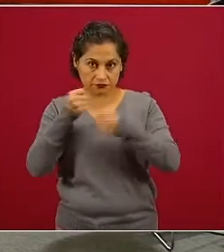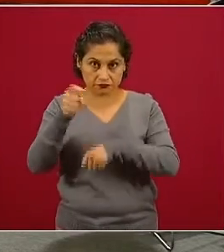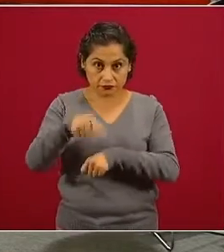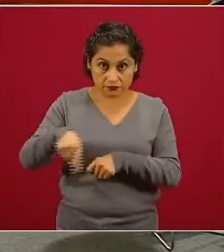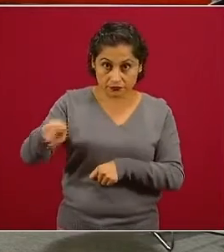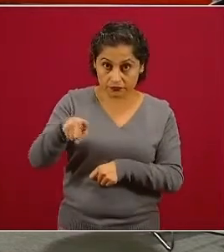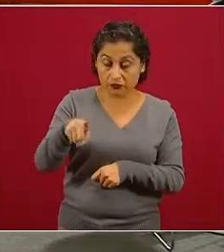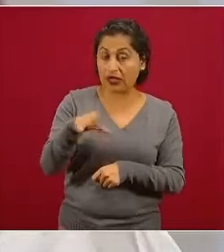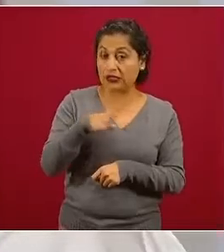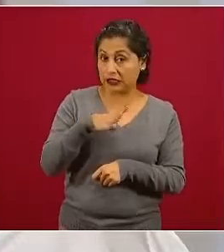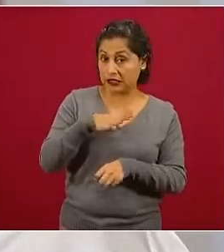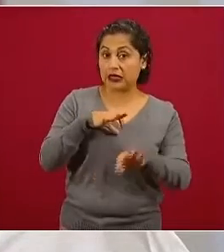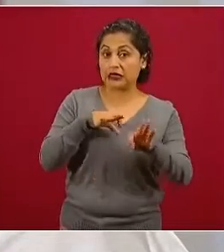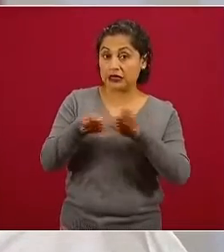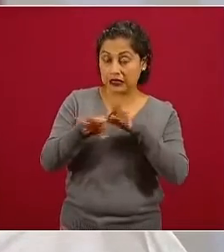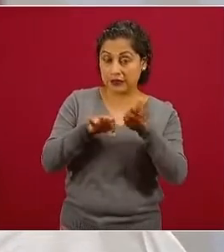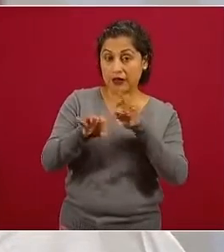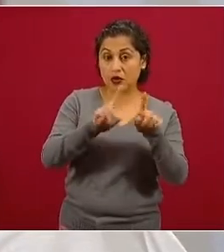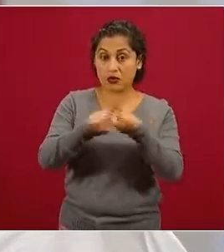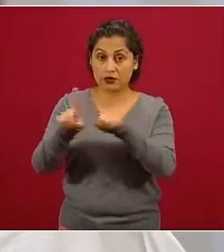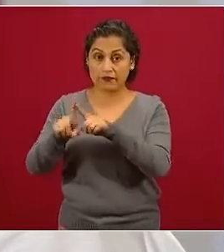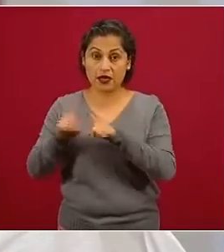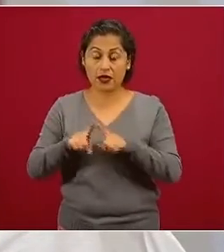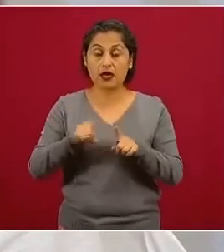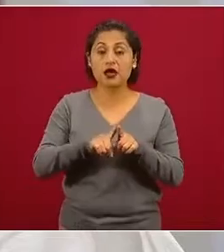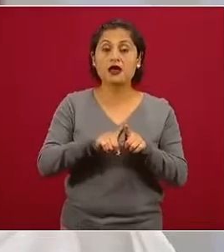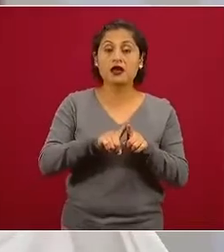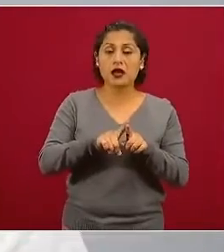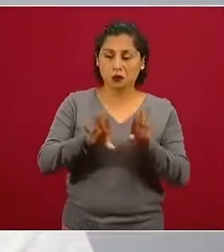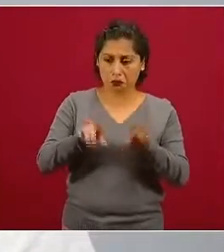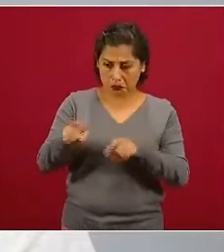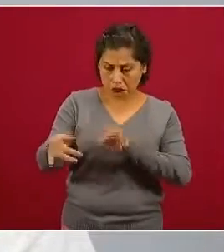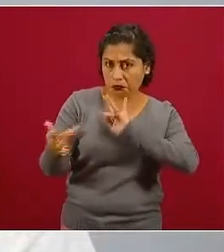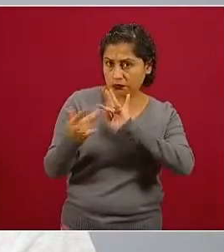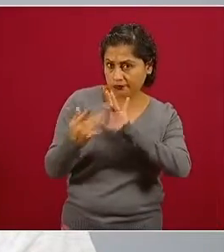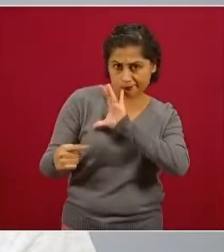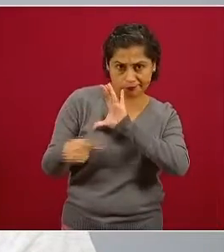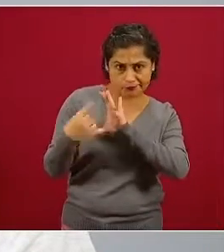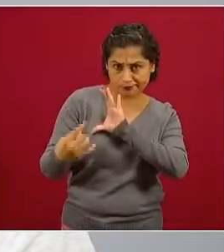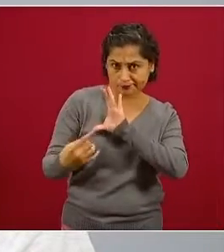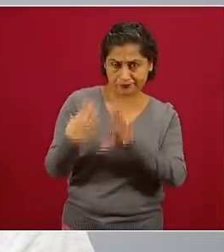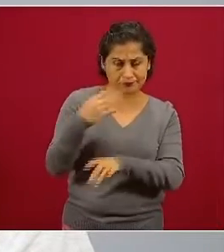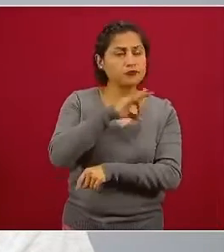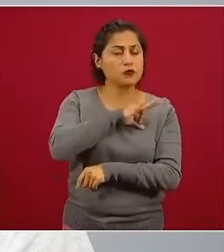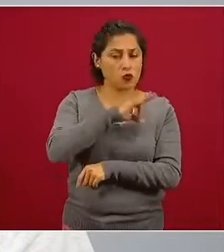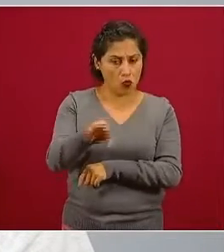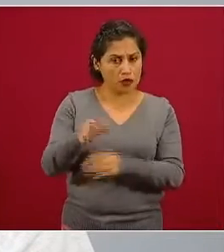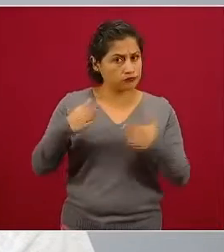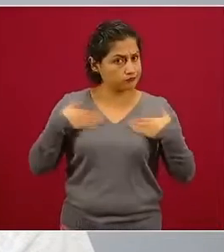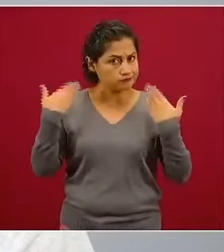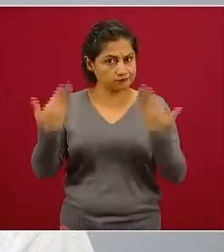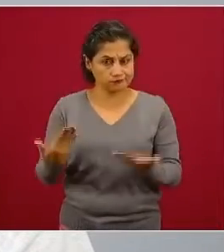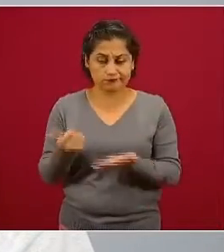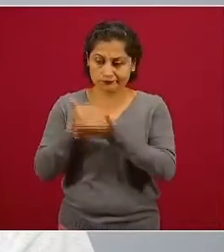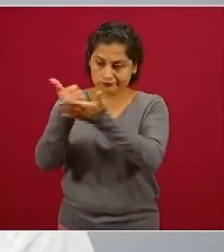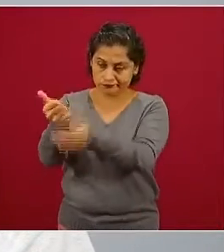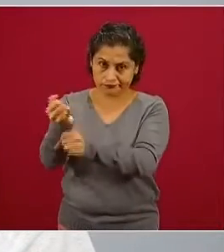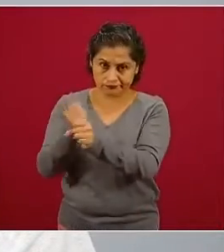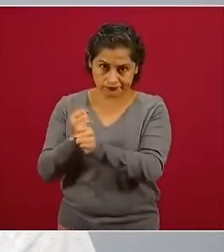en el cerebro, según algunas notas que han circulado ampliamente en Facebook, en Twitter y hasta en